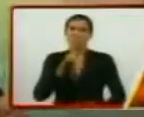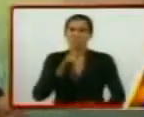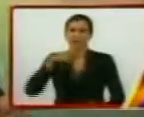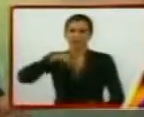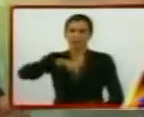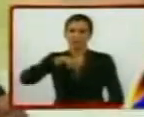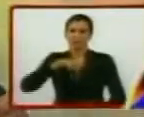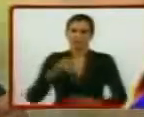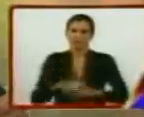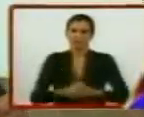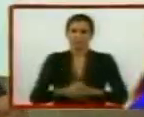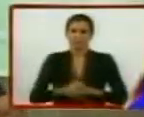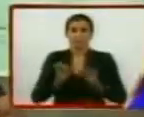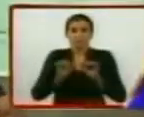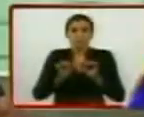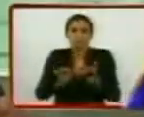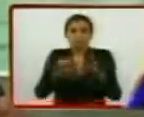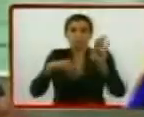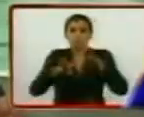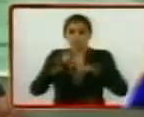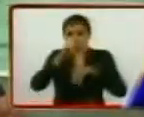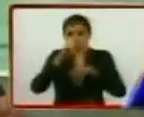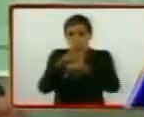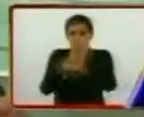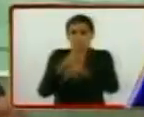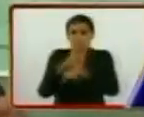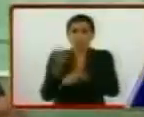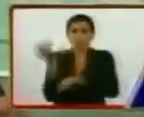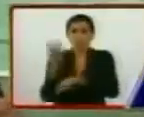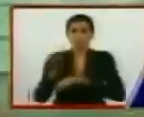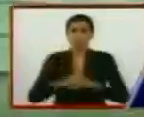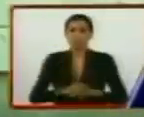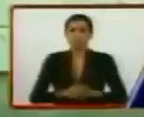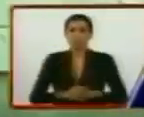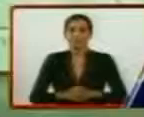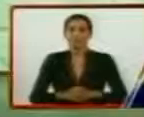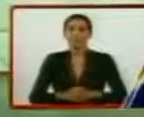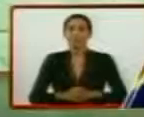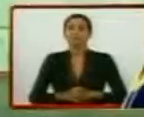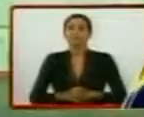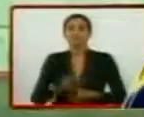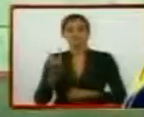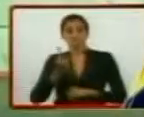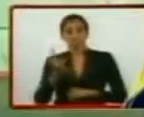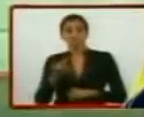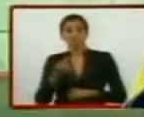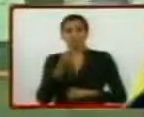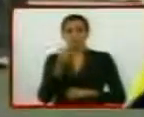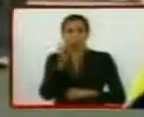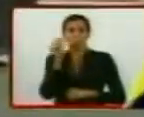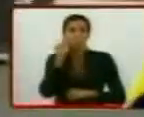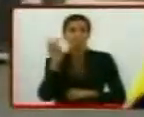Y durante estos 14 años de gobierno bolivariano, los venezolanos aseguran haber incrementado su nivel de conciencia.